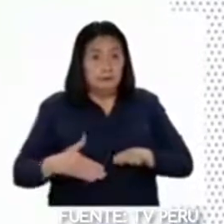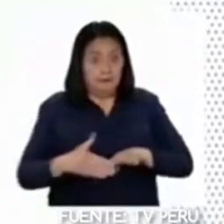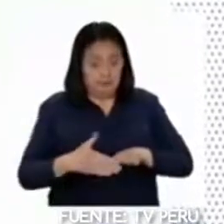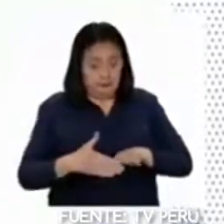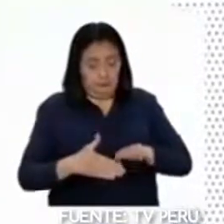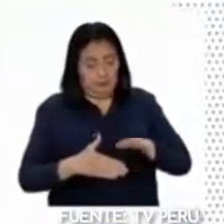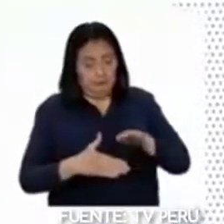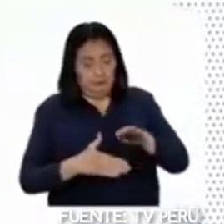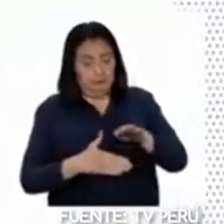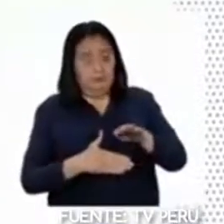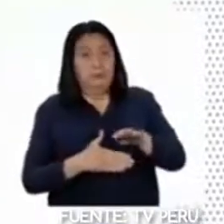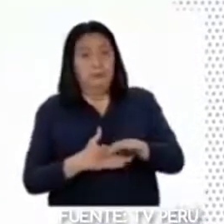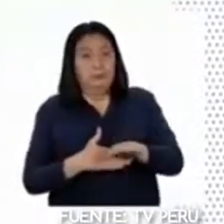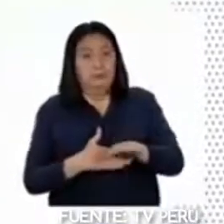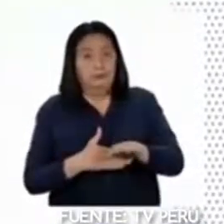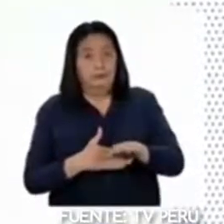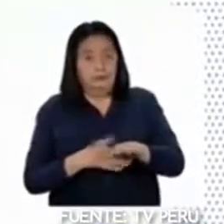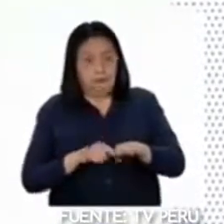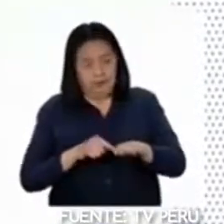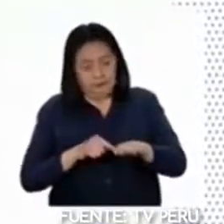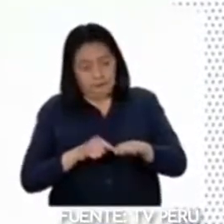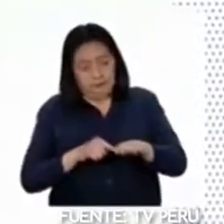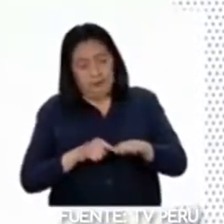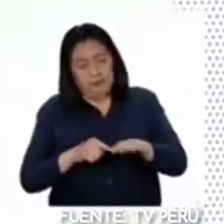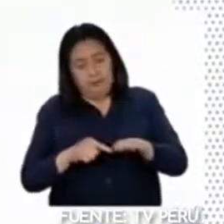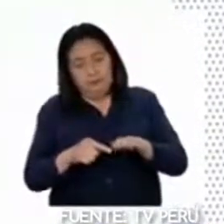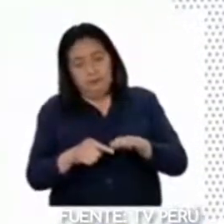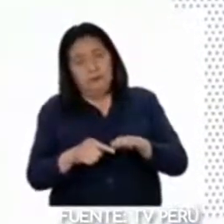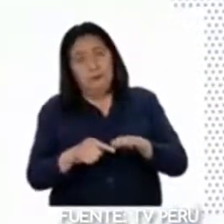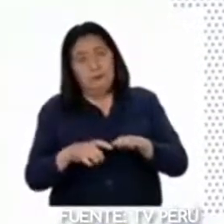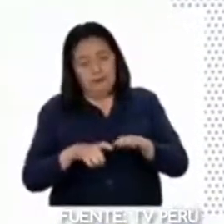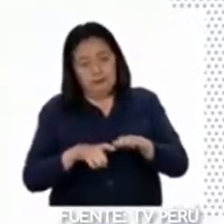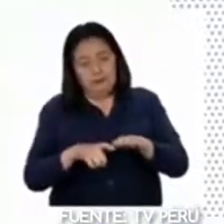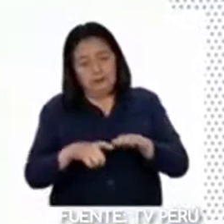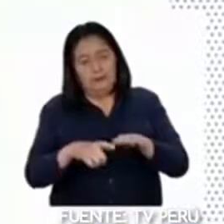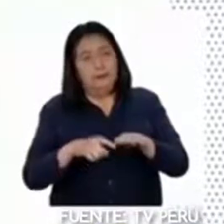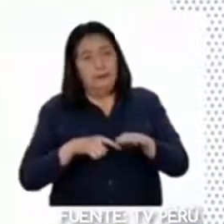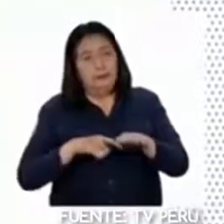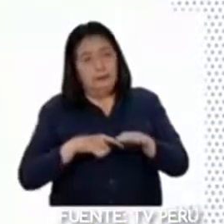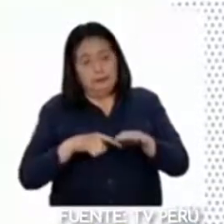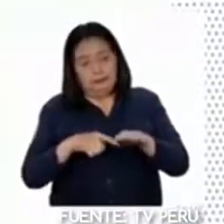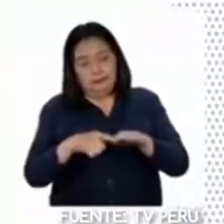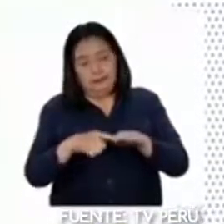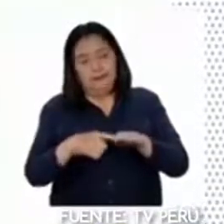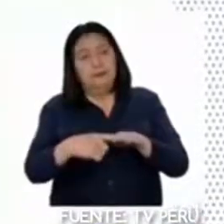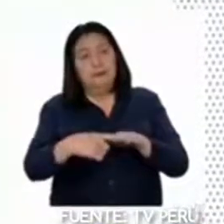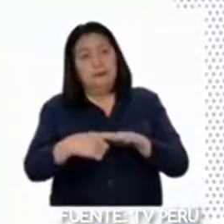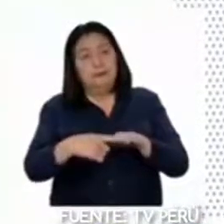Luego, daremos un paso y marcaremos el punto en el que se ubica ahora la punta de nuestro pie.